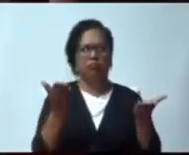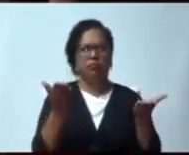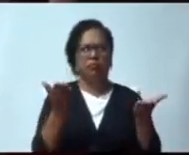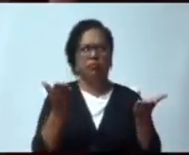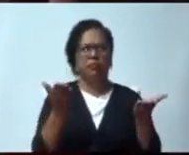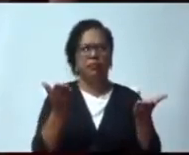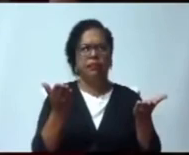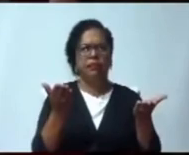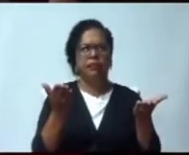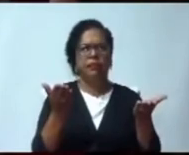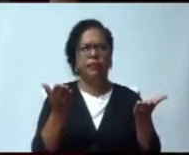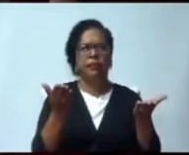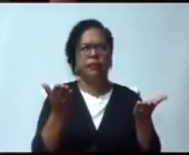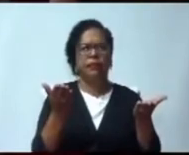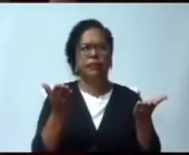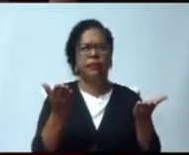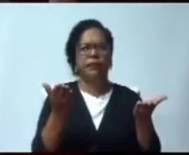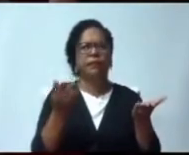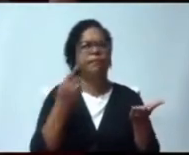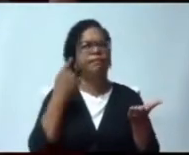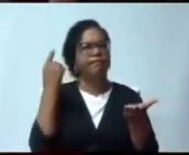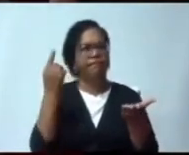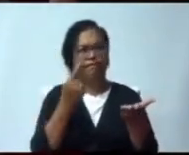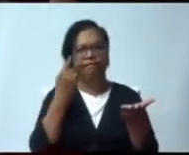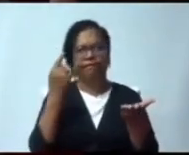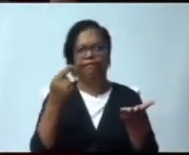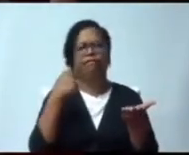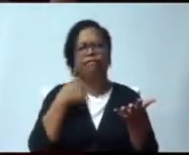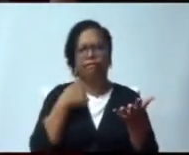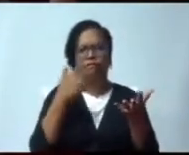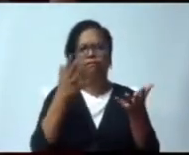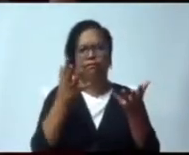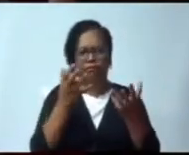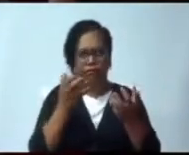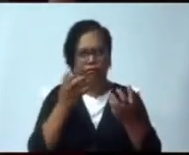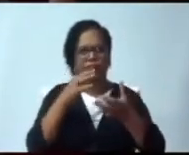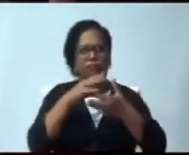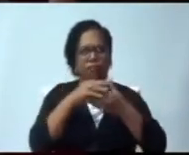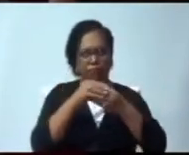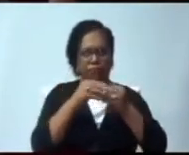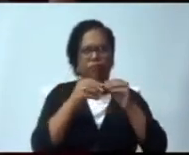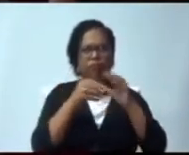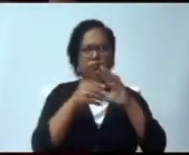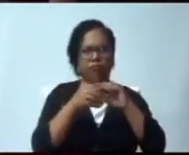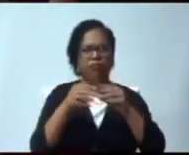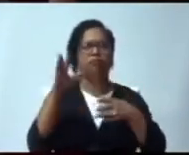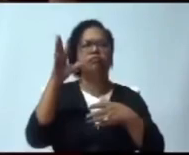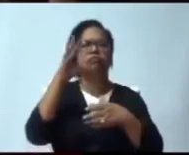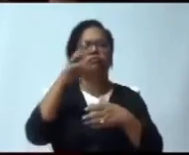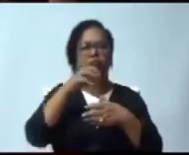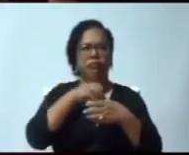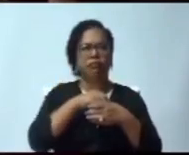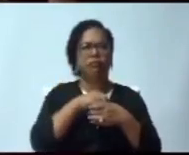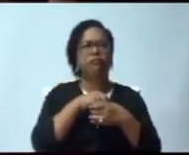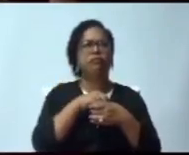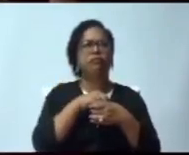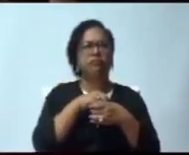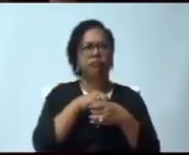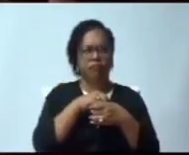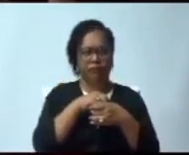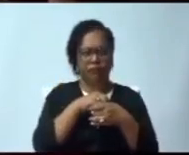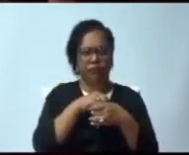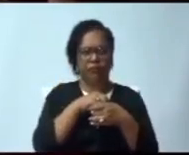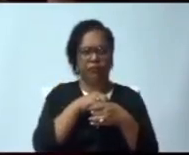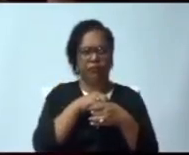yo he querido hacer valer el deseo y la aspiración de que no solamente con justificada